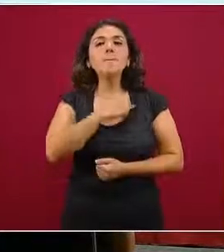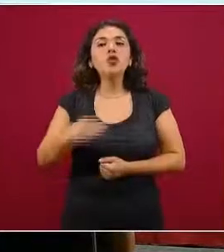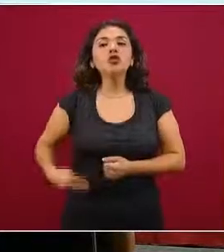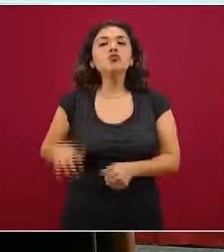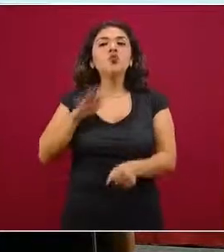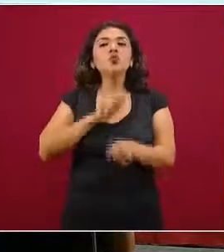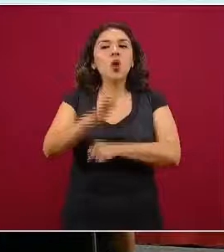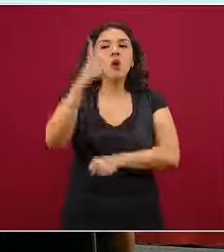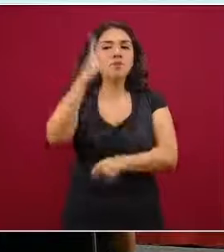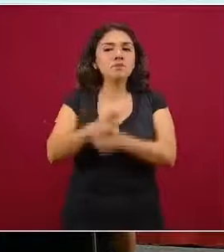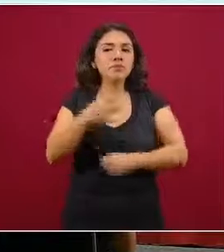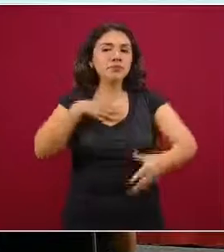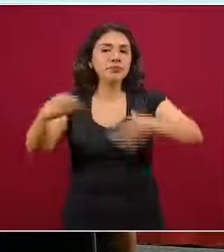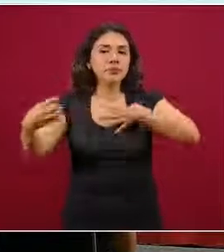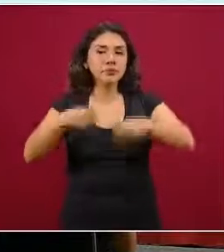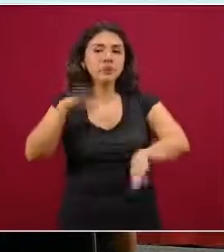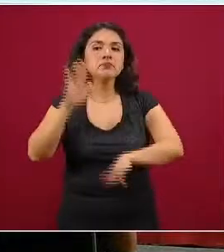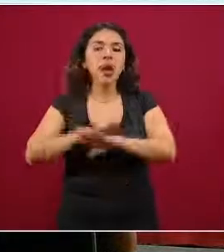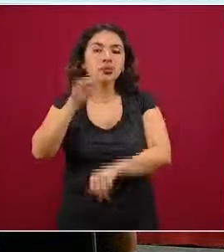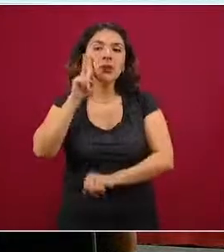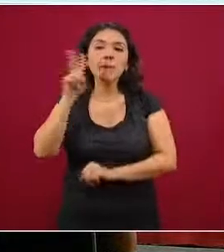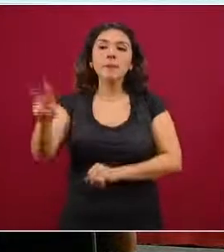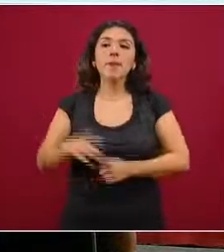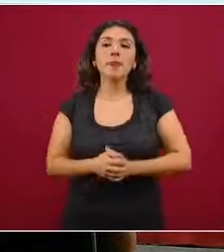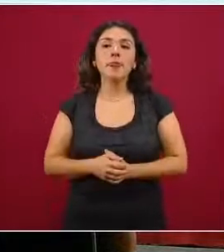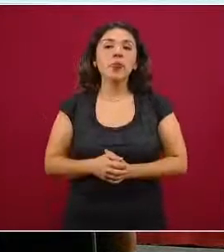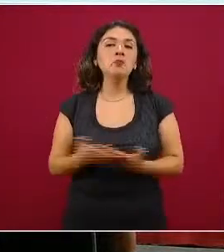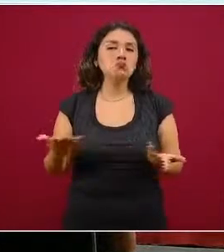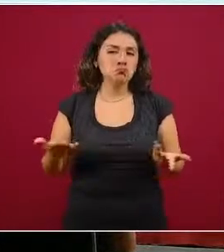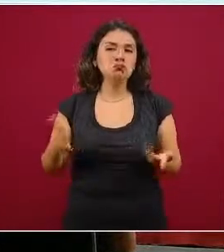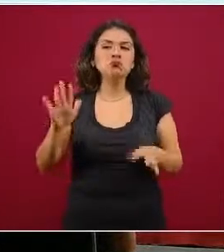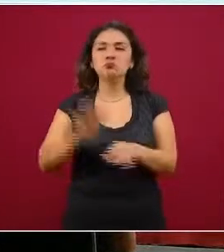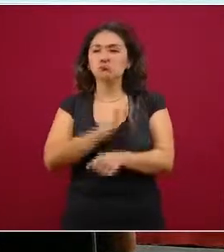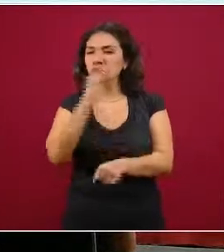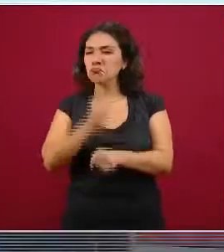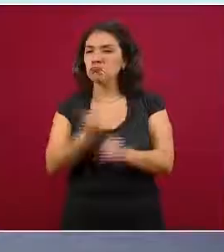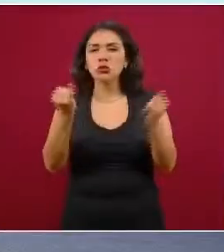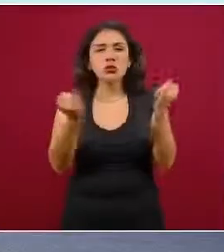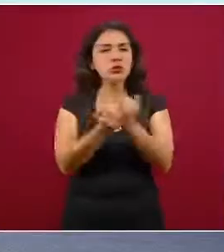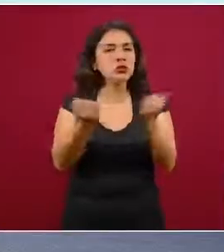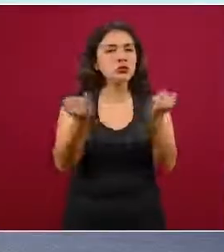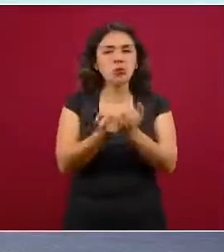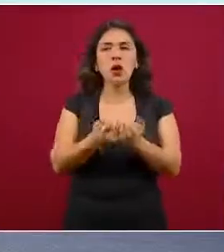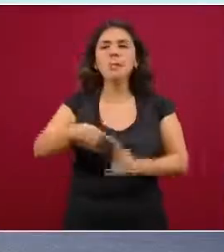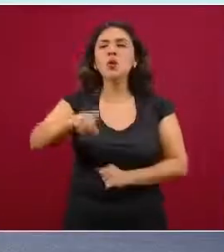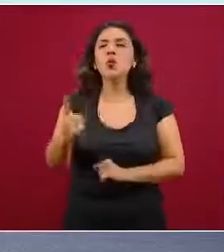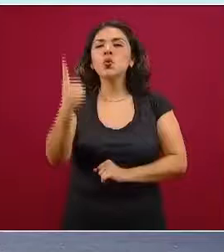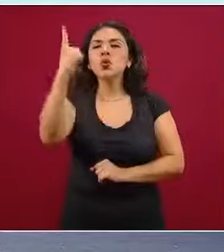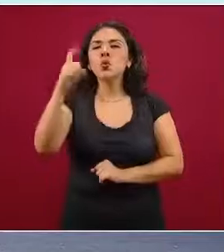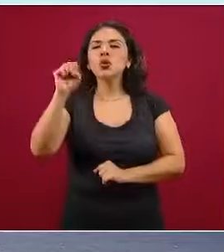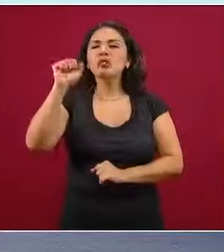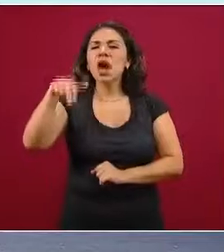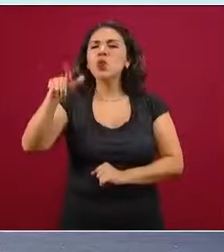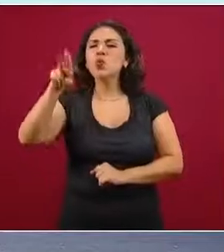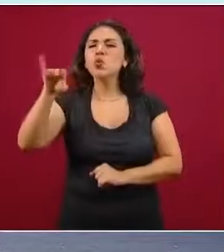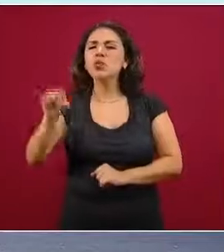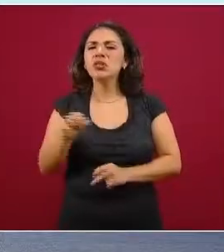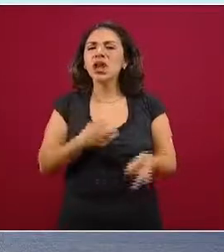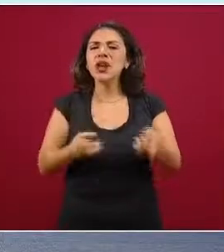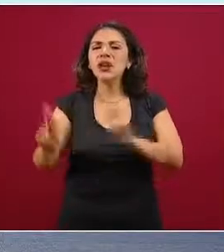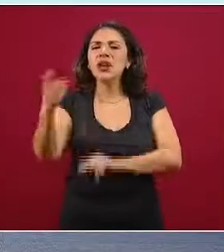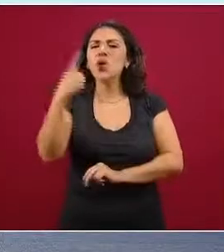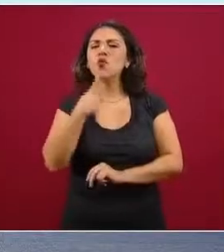Sonora han contribuido a mayor transmisión. Prácticamente un comportamiento similar, a excepción del de San Luis Río Colorado, que por